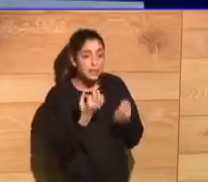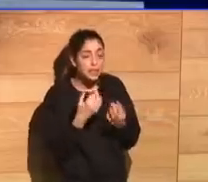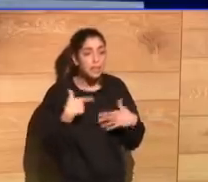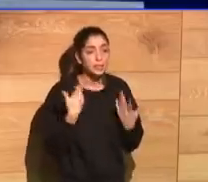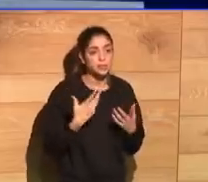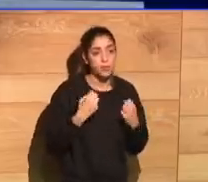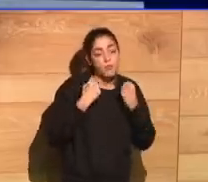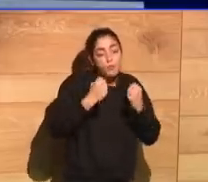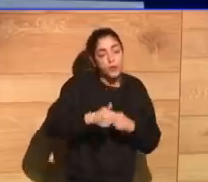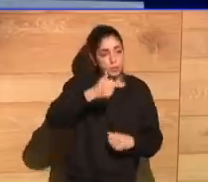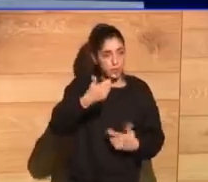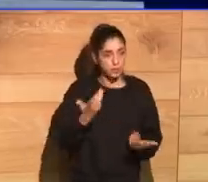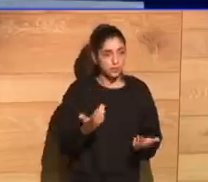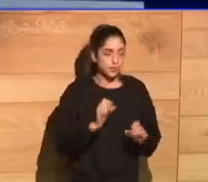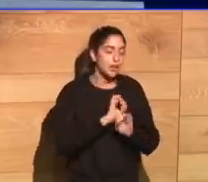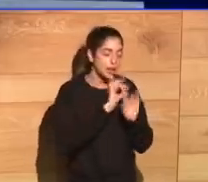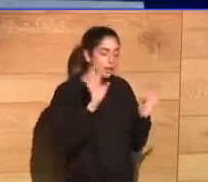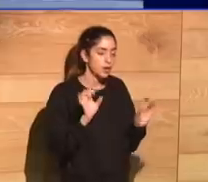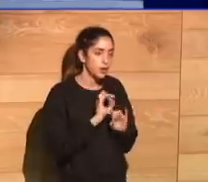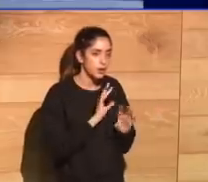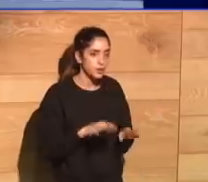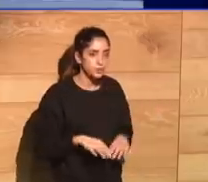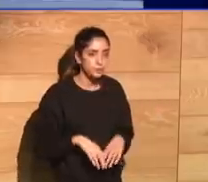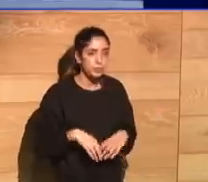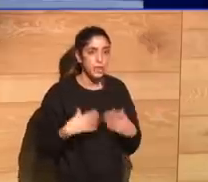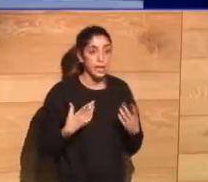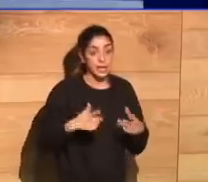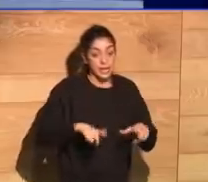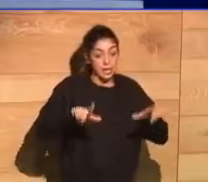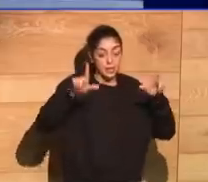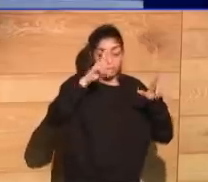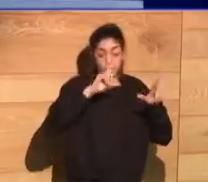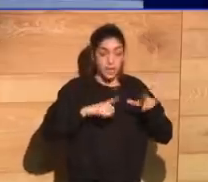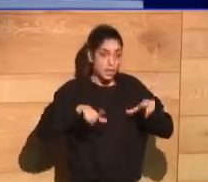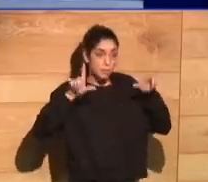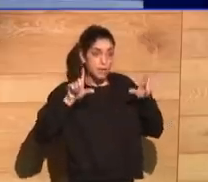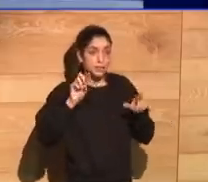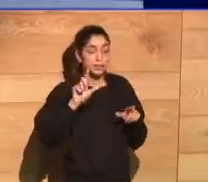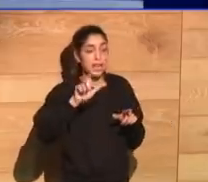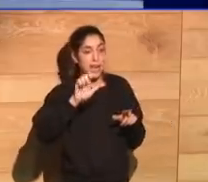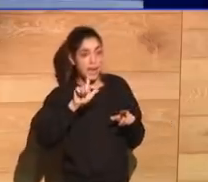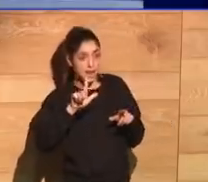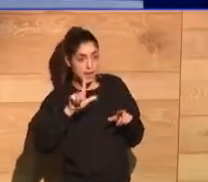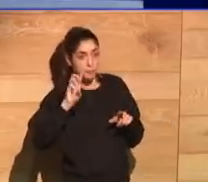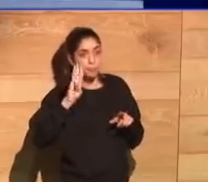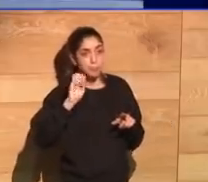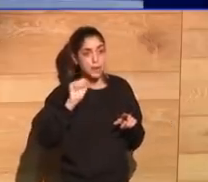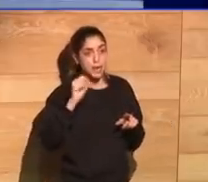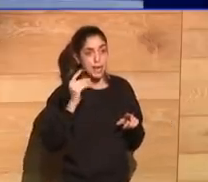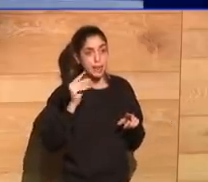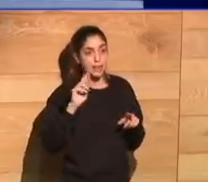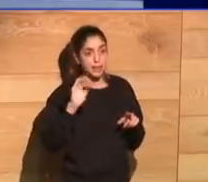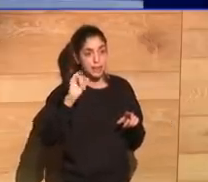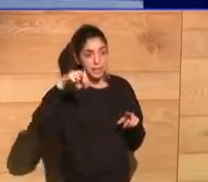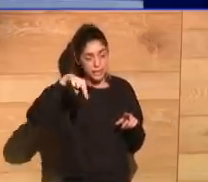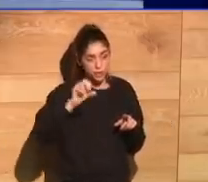sí. Y bueno, y hay imágenes en El Padrino de James Caan portando un cartel directamente. O sea, James Caan haciendo de